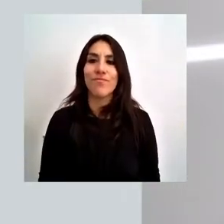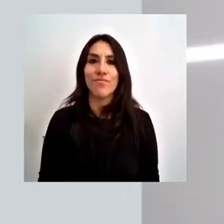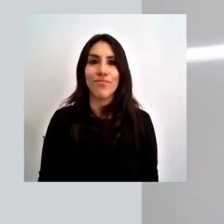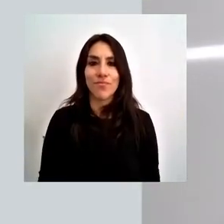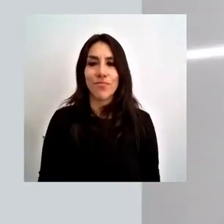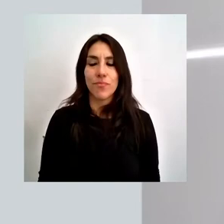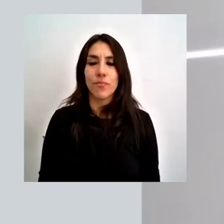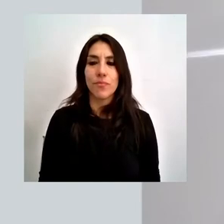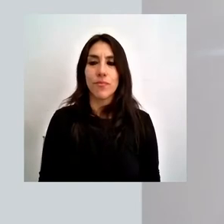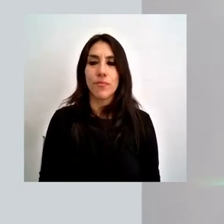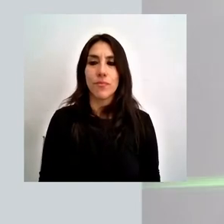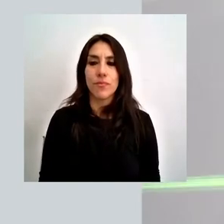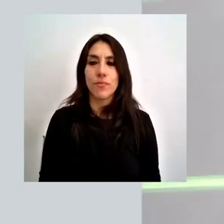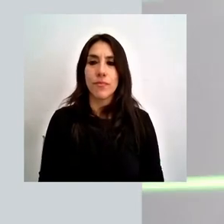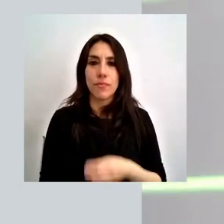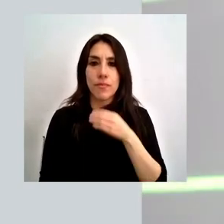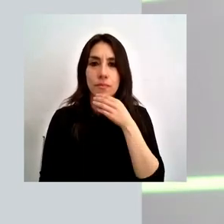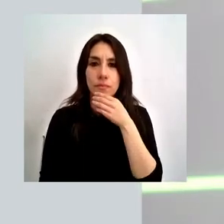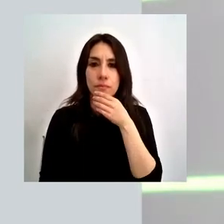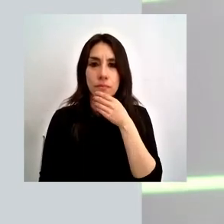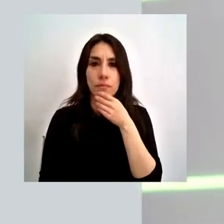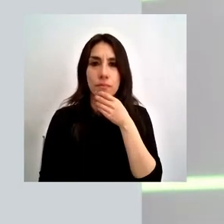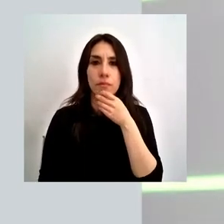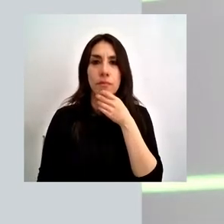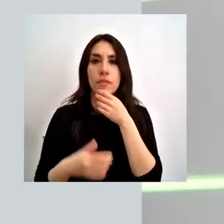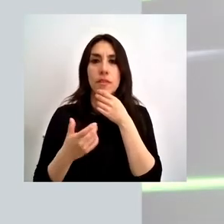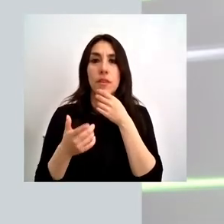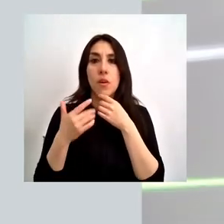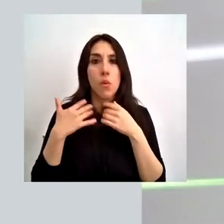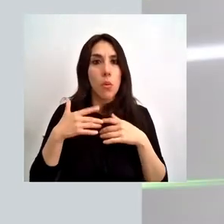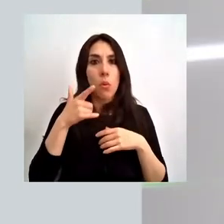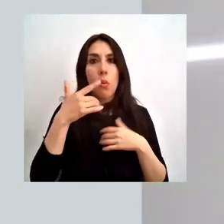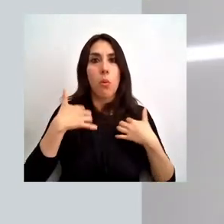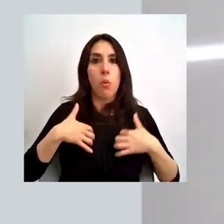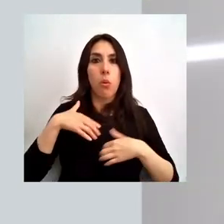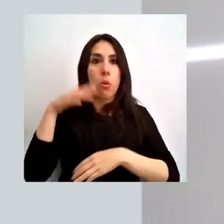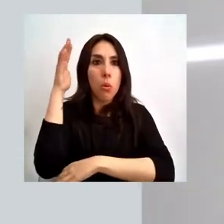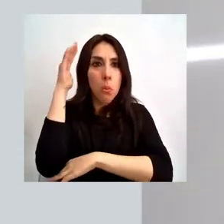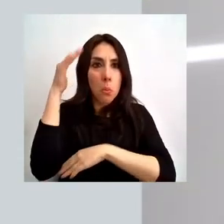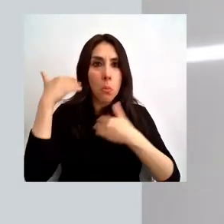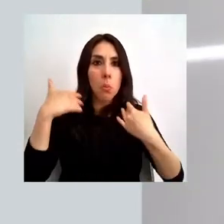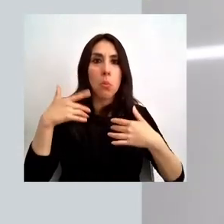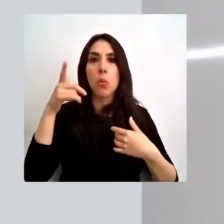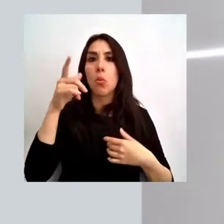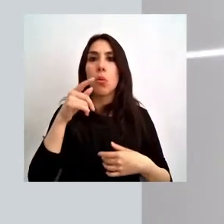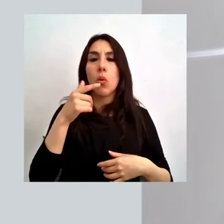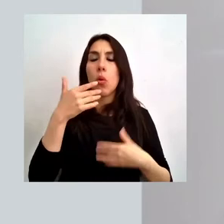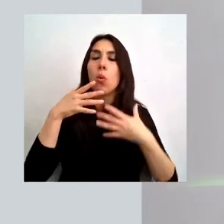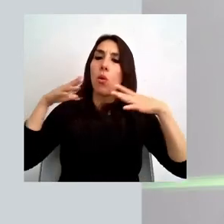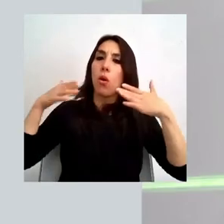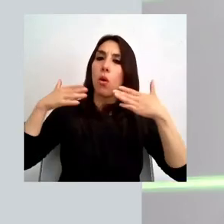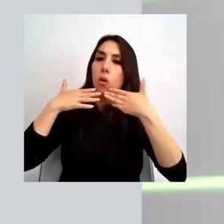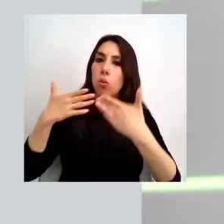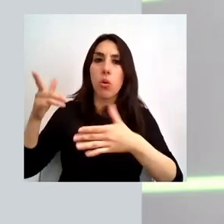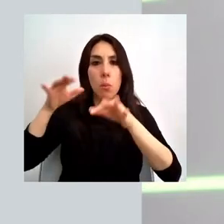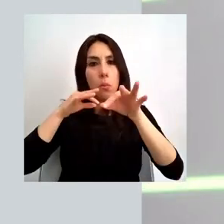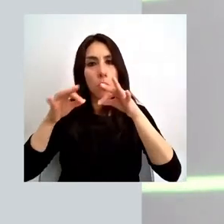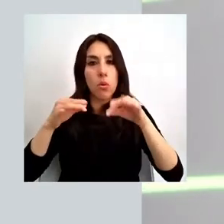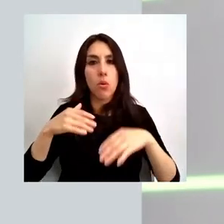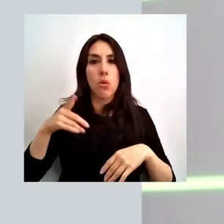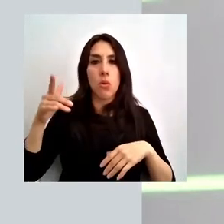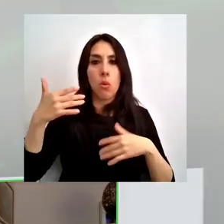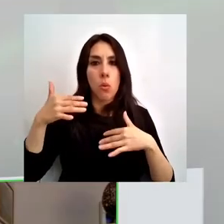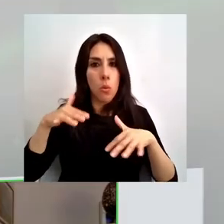qué interesante presentación kate gracias por compartirla en nuestra conferencia nos gustaría hacerte algunas